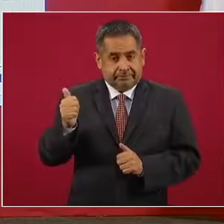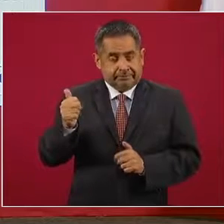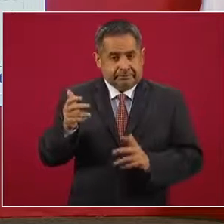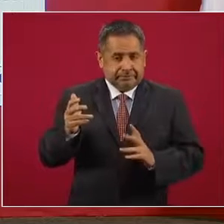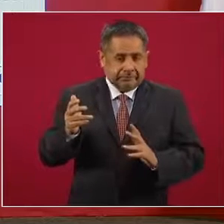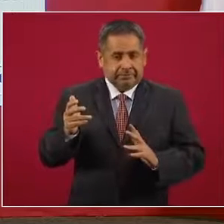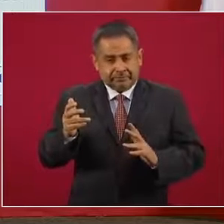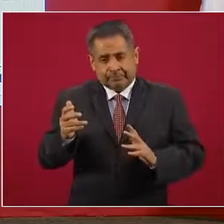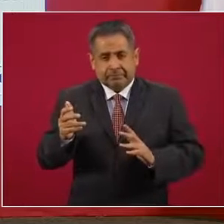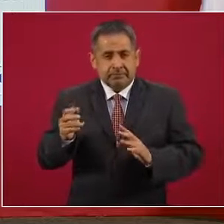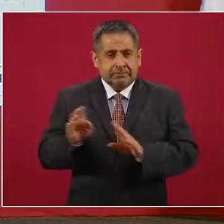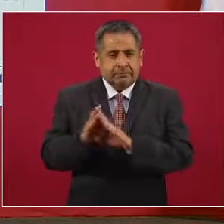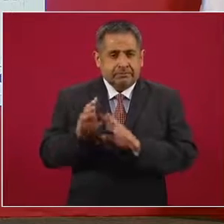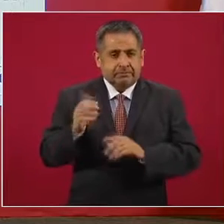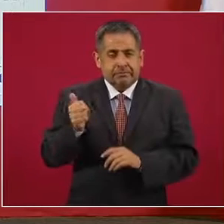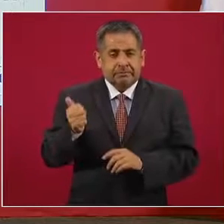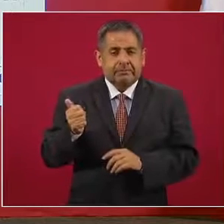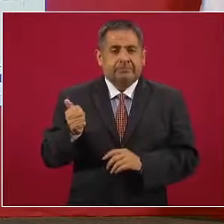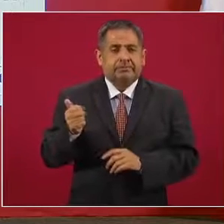conforme a lo que